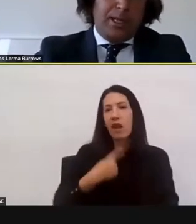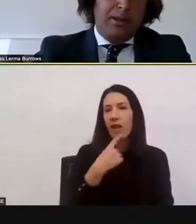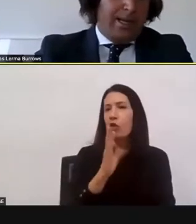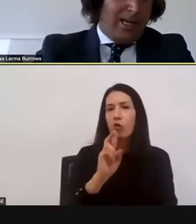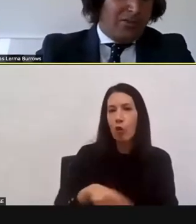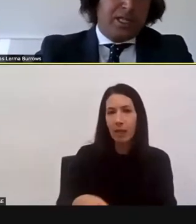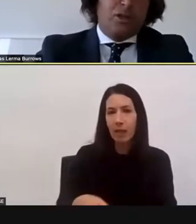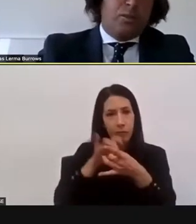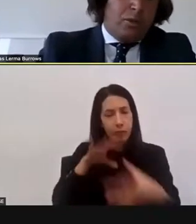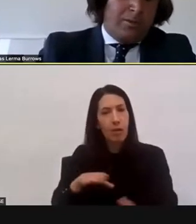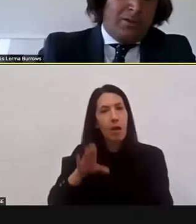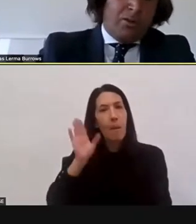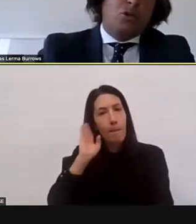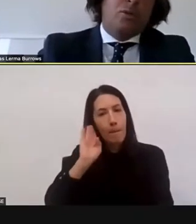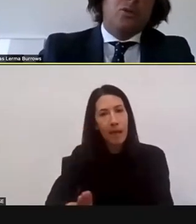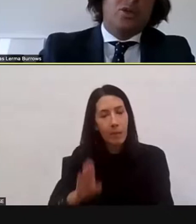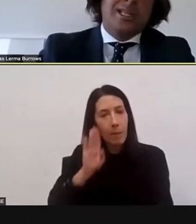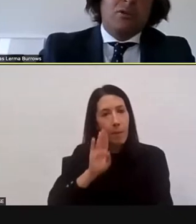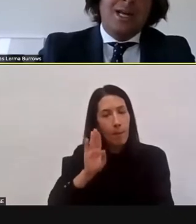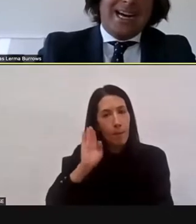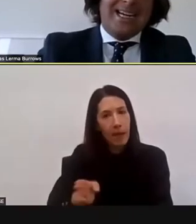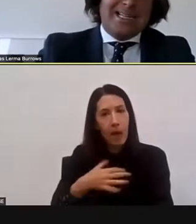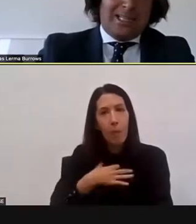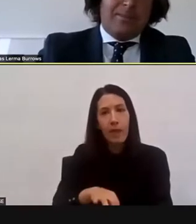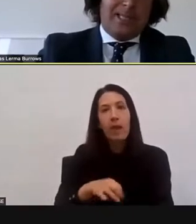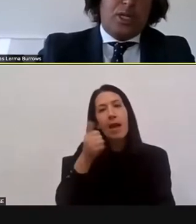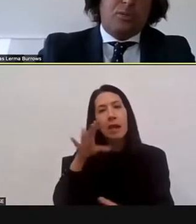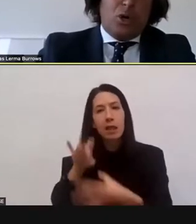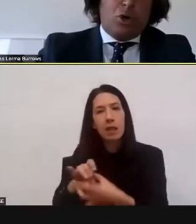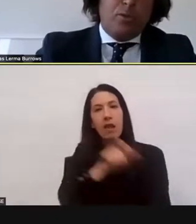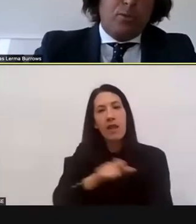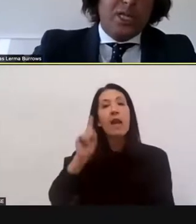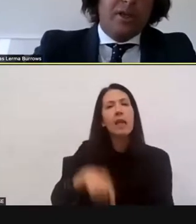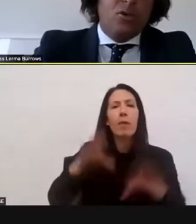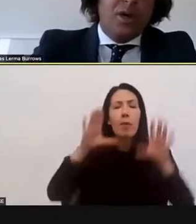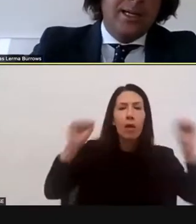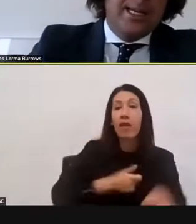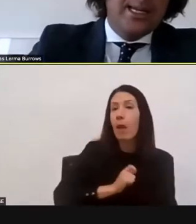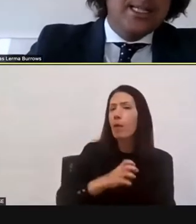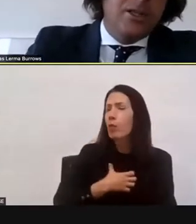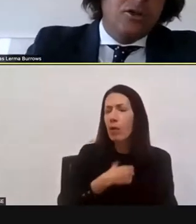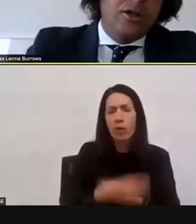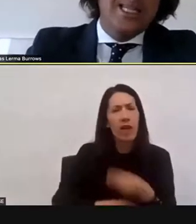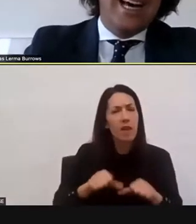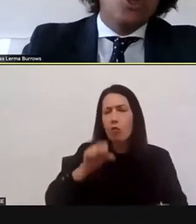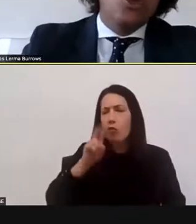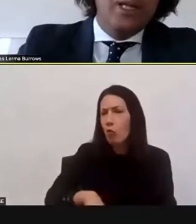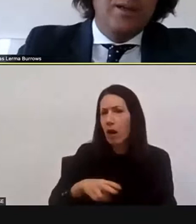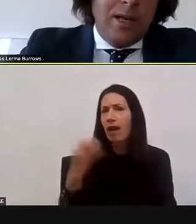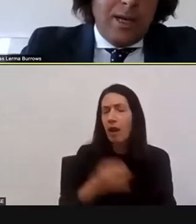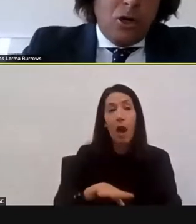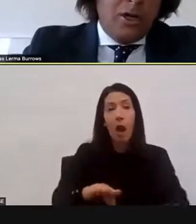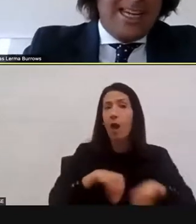civil. Fuerzas y cuerpos de seguridad del Estado harán exactamente lo mismo. Pero lo que no podemos hacer nunca, en ese sentido, es